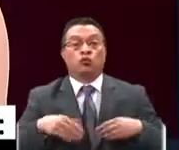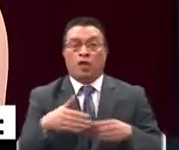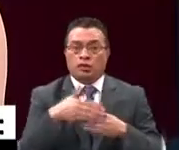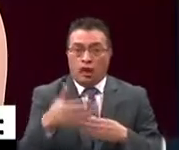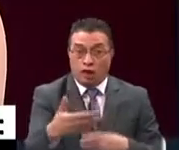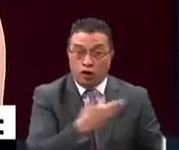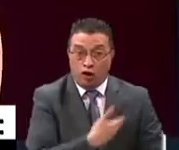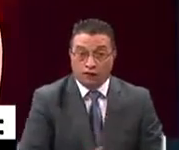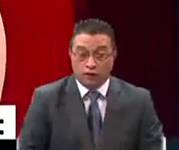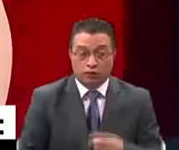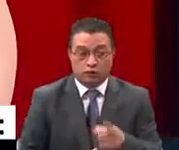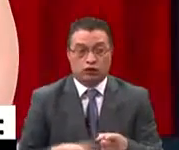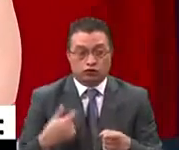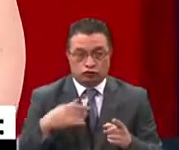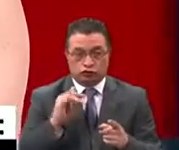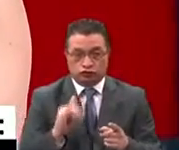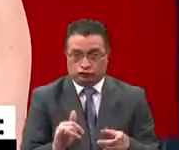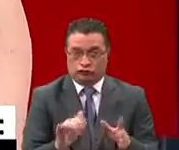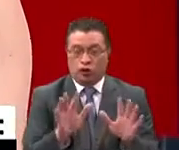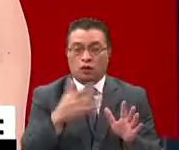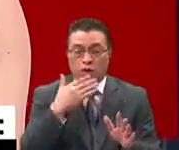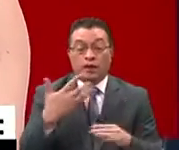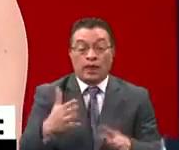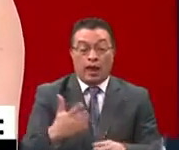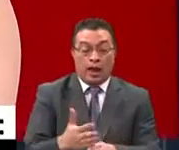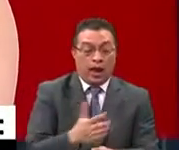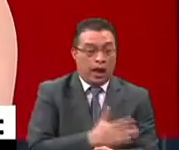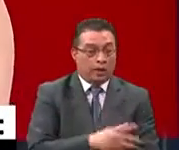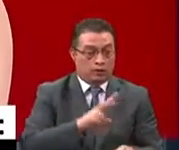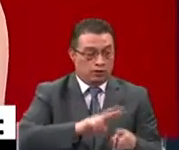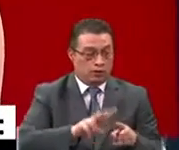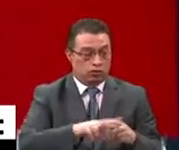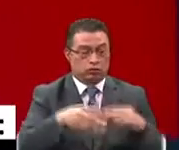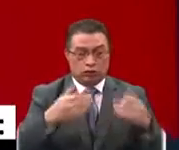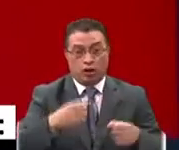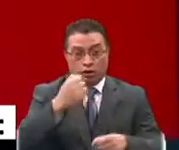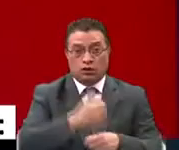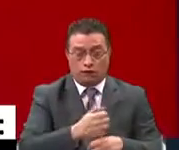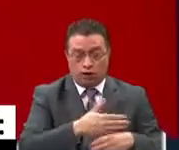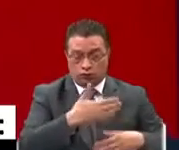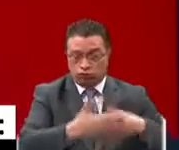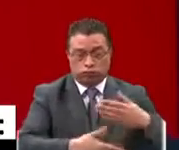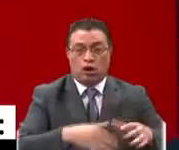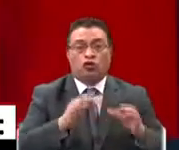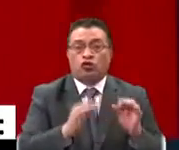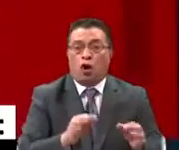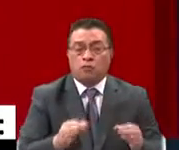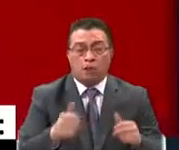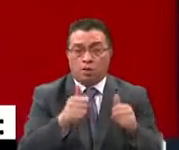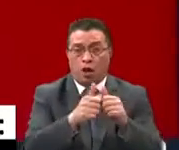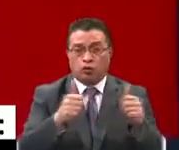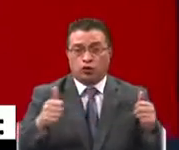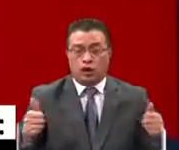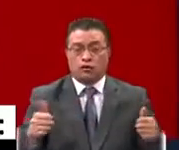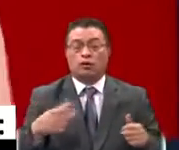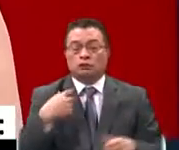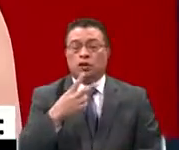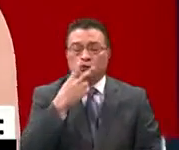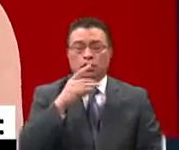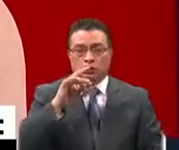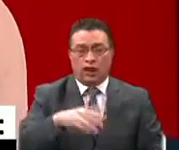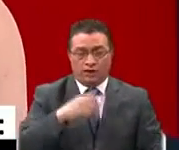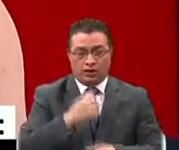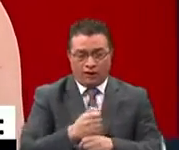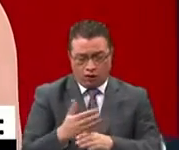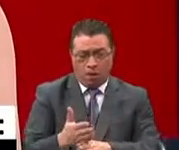significa, ¿no es cierto?, que ellos no asuman que lo que se había hecho antes formaba parte del trabajo que habitualmente se hacen las autoridades. Hay un reconocimiento también al